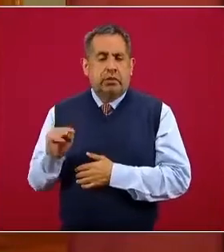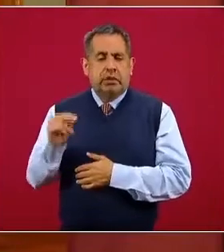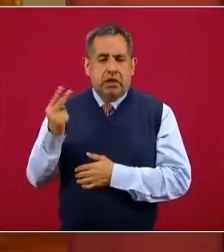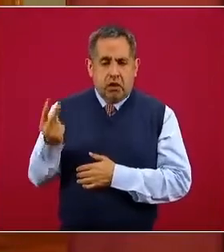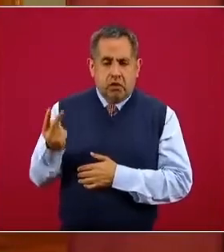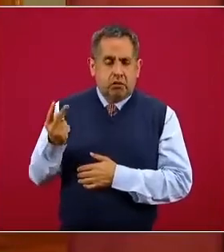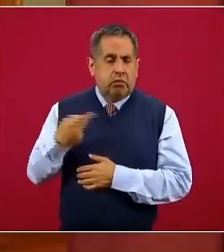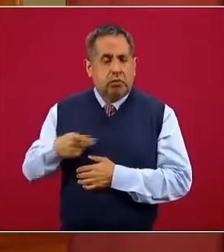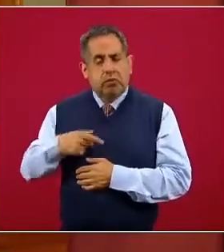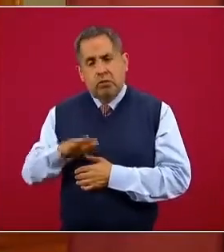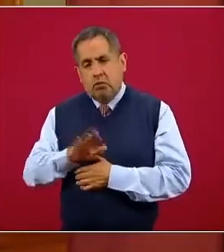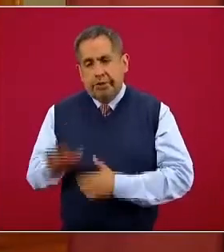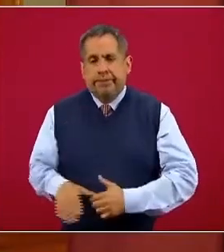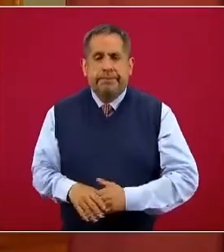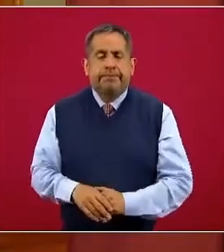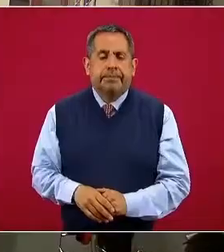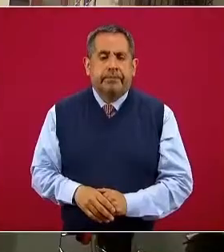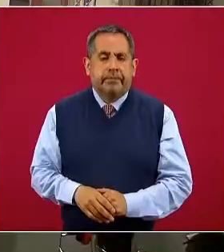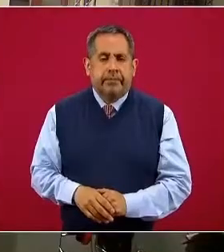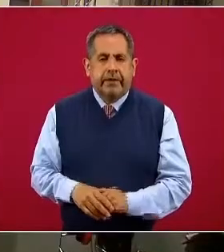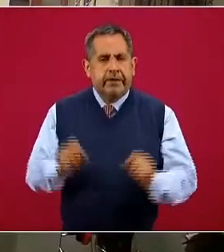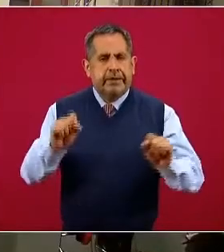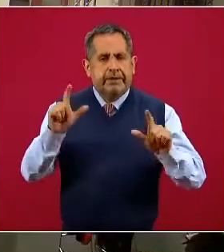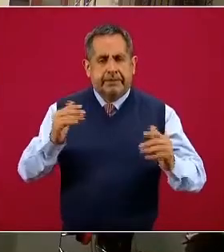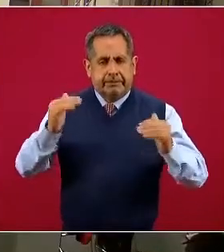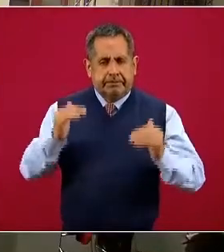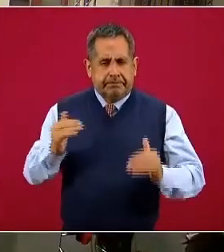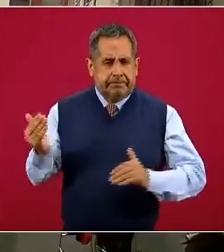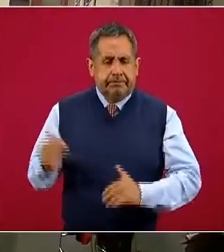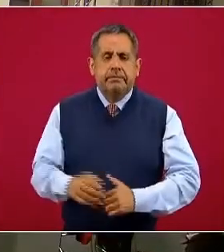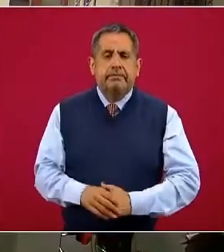2.392 defunciones. Veamos la siguiente diapositiva.